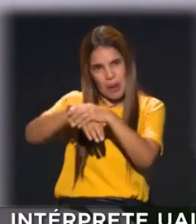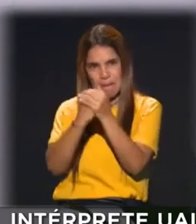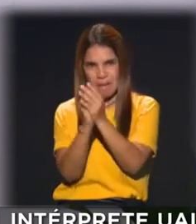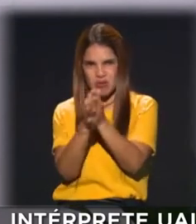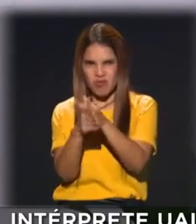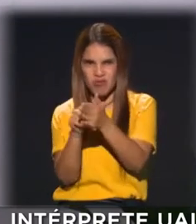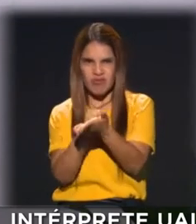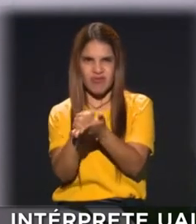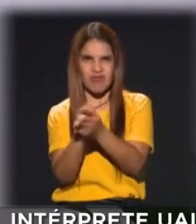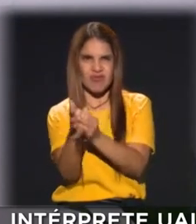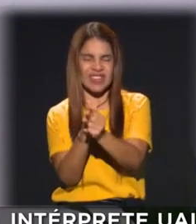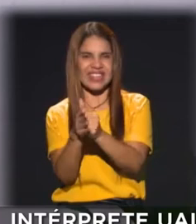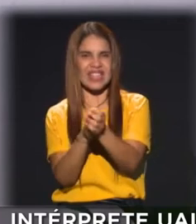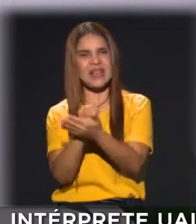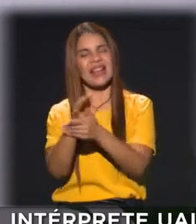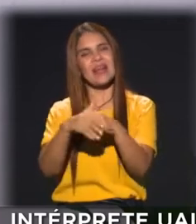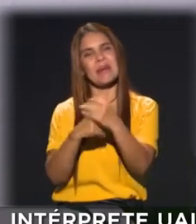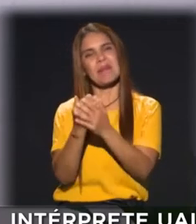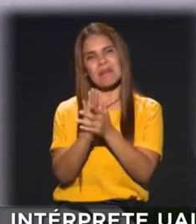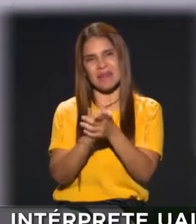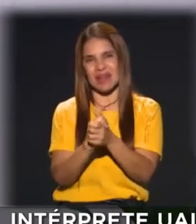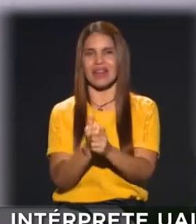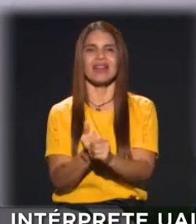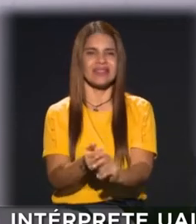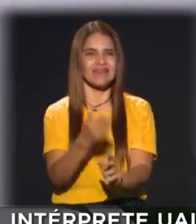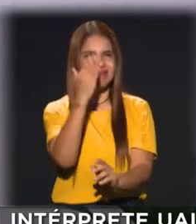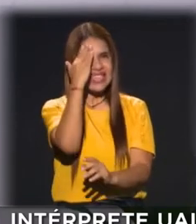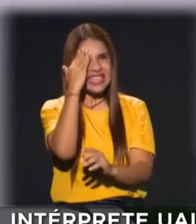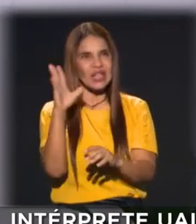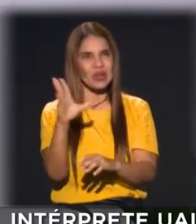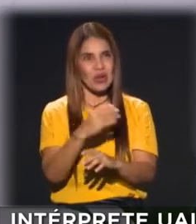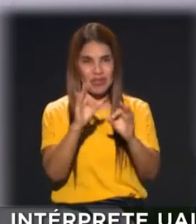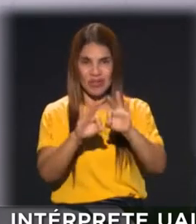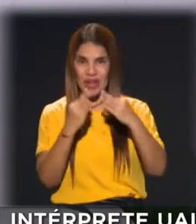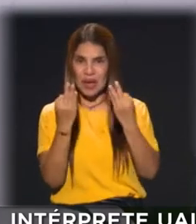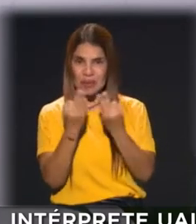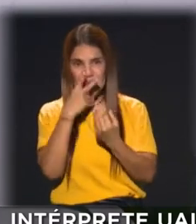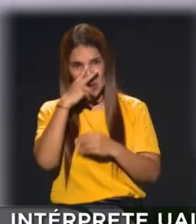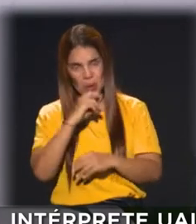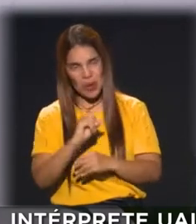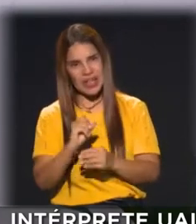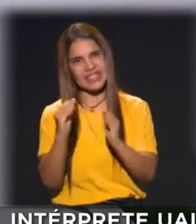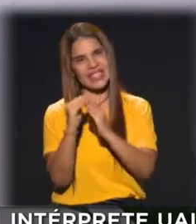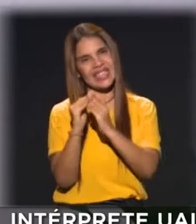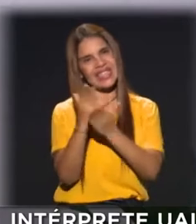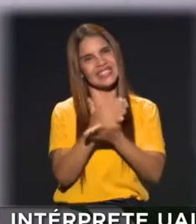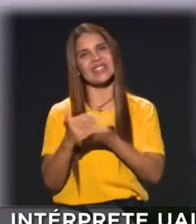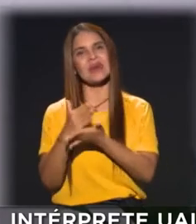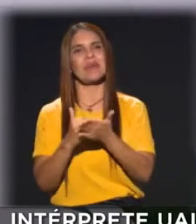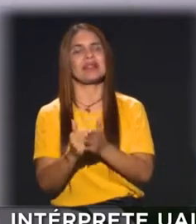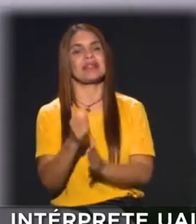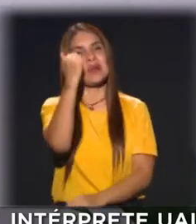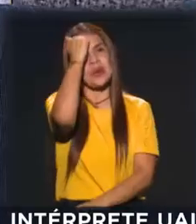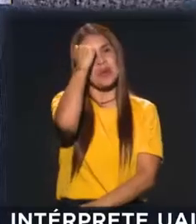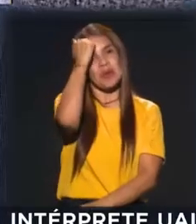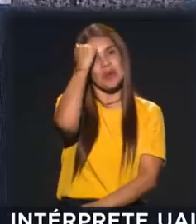realizar esa actividad en el hogar, así como estoy segura que muchos cuidadores y muchos padres de familia lo realizan con sus hijos en la casa. Bueno, profesor